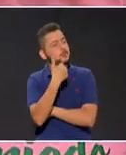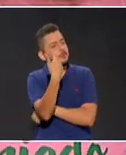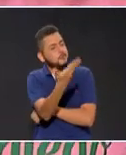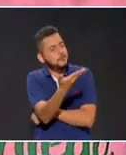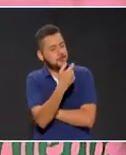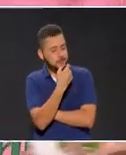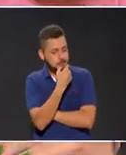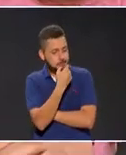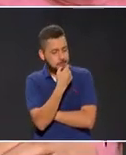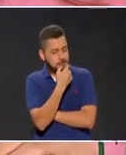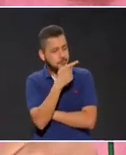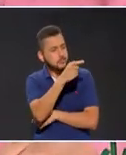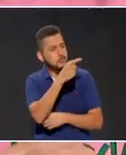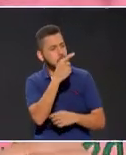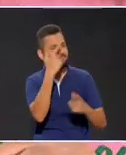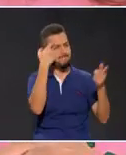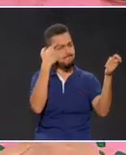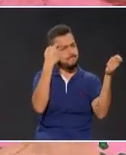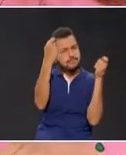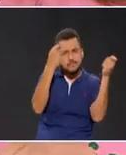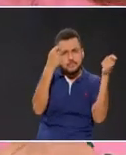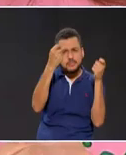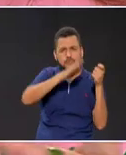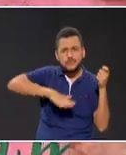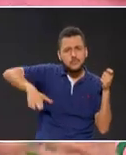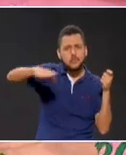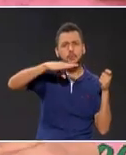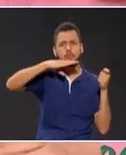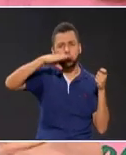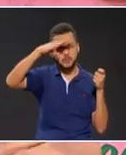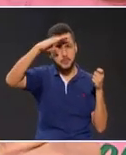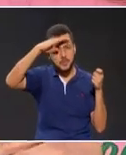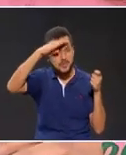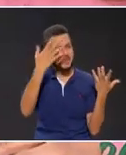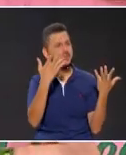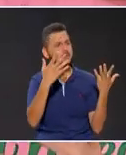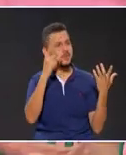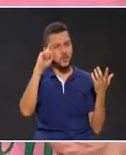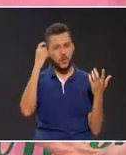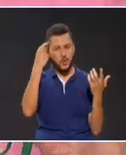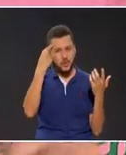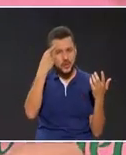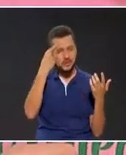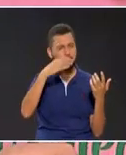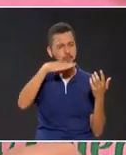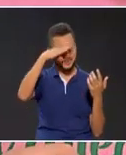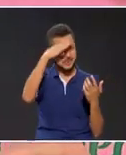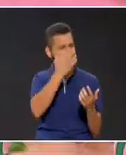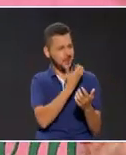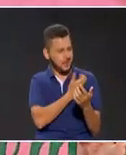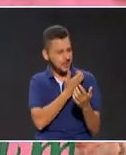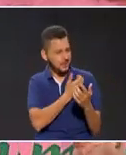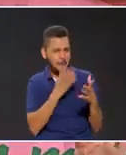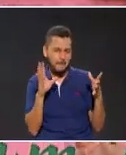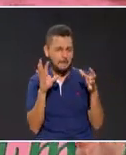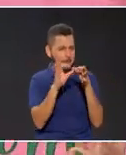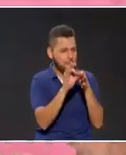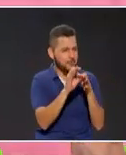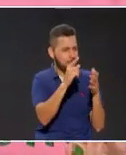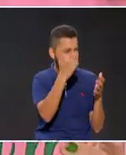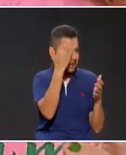mejorar todas las estrategias que se han demostrado pues en este gobierno que han tenido pues serios